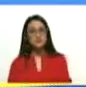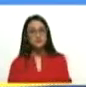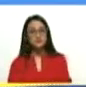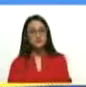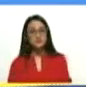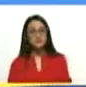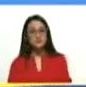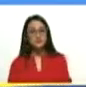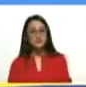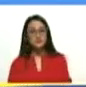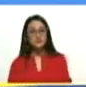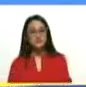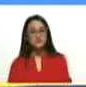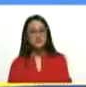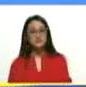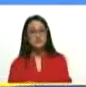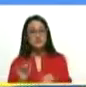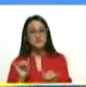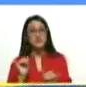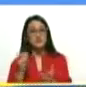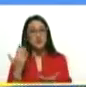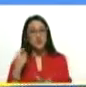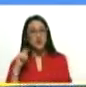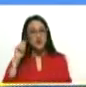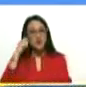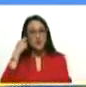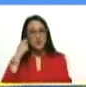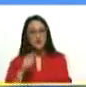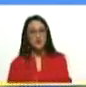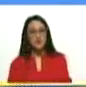Y fue con él que lo recuerdo.